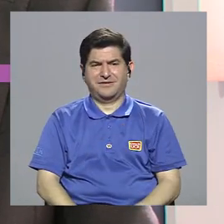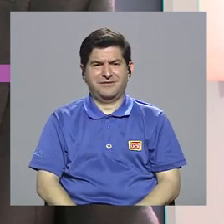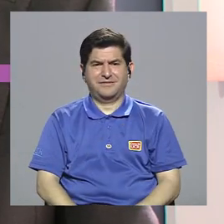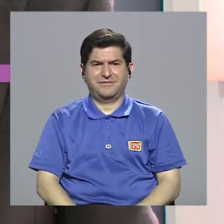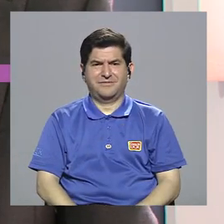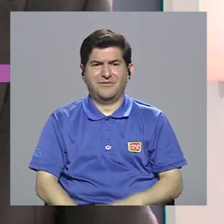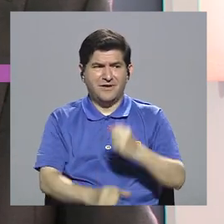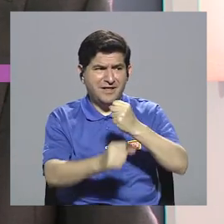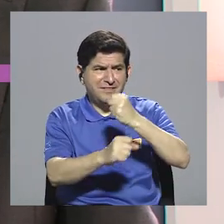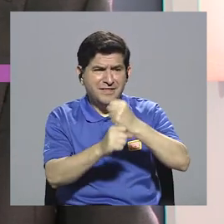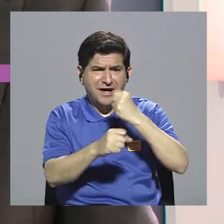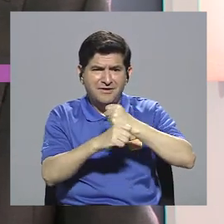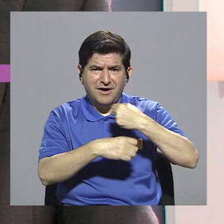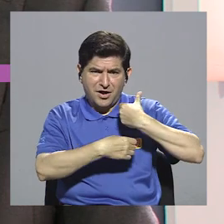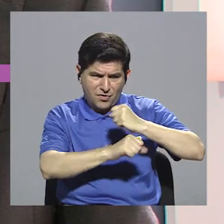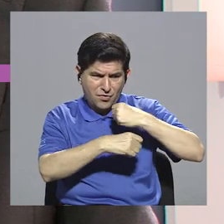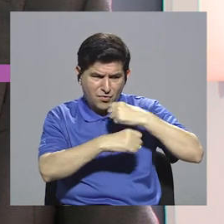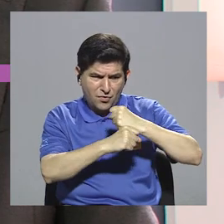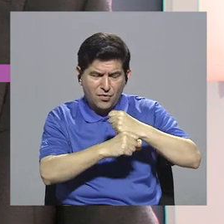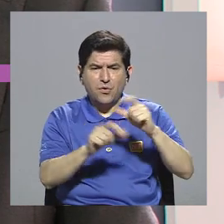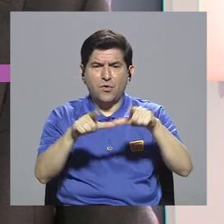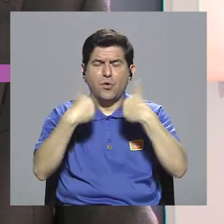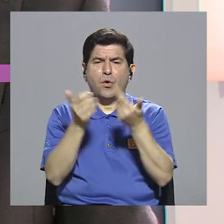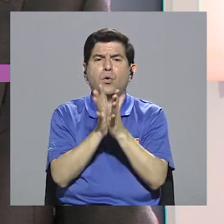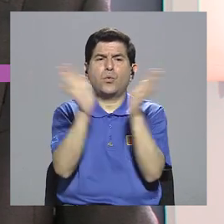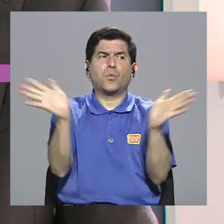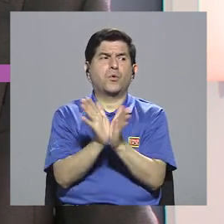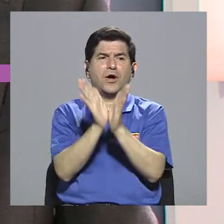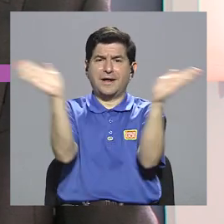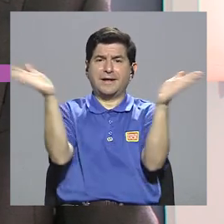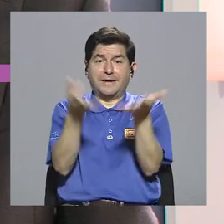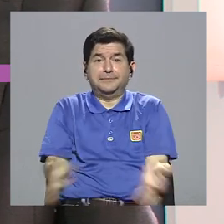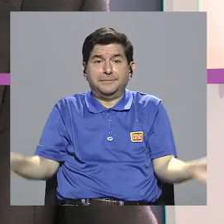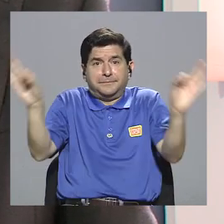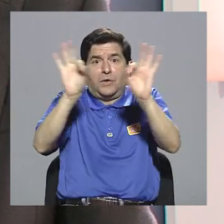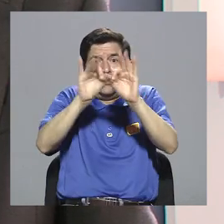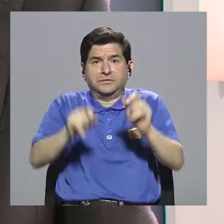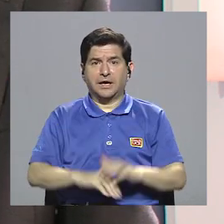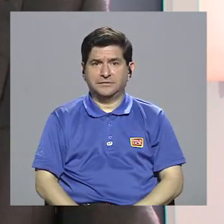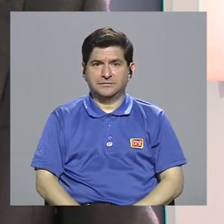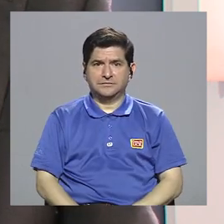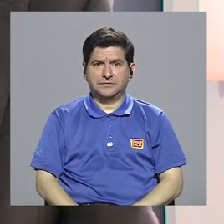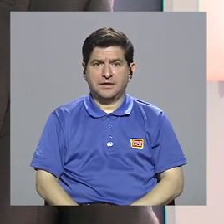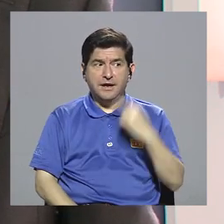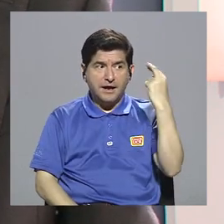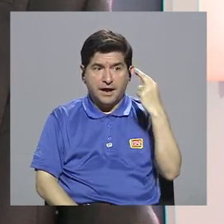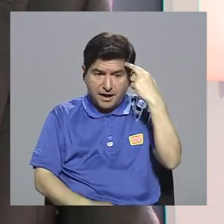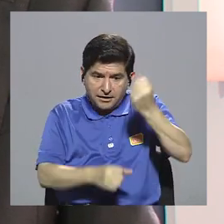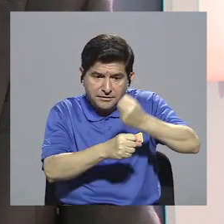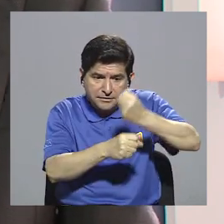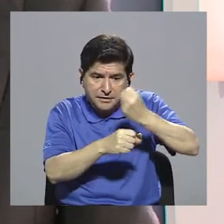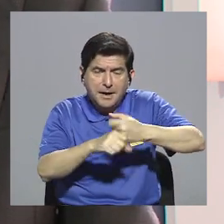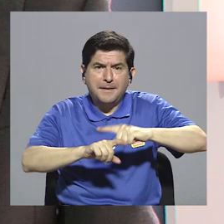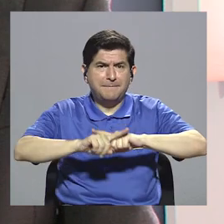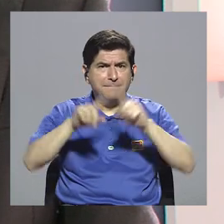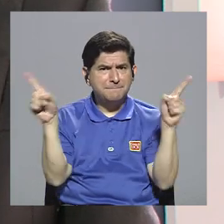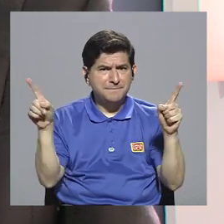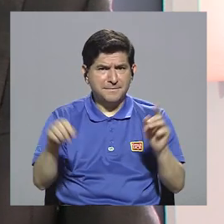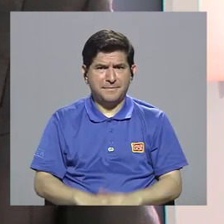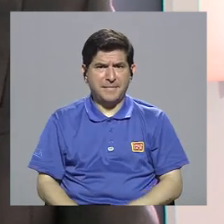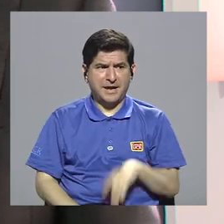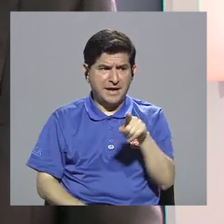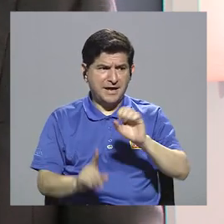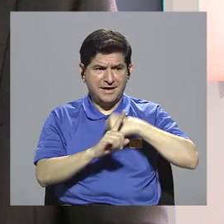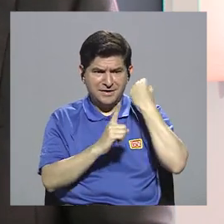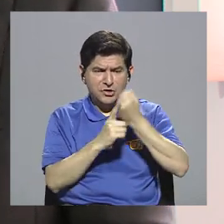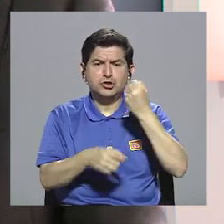el trabajo con la municipalidad y con el sector público en general es clave es esencial y desde ahí es donde se trabaja pero eso desde ahí